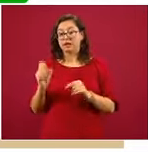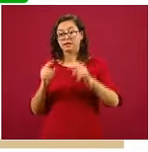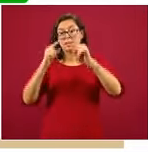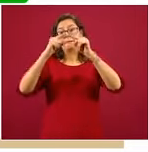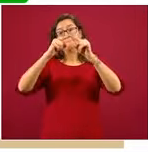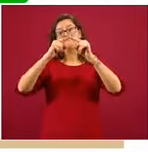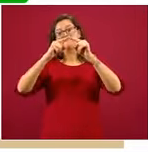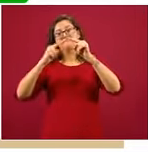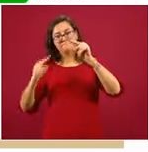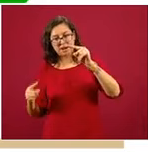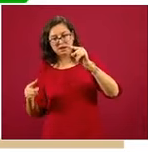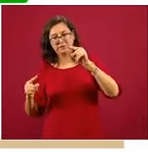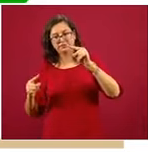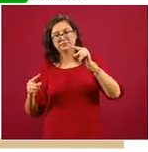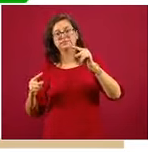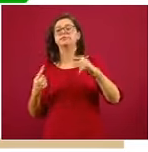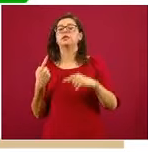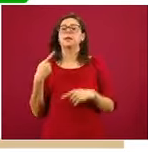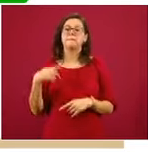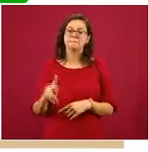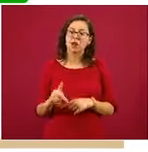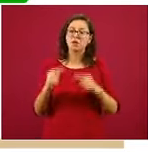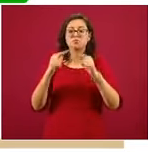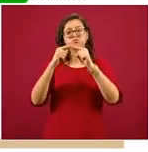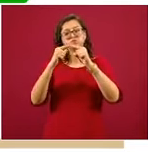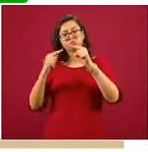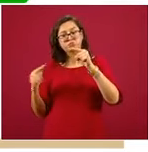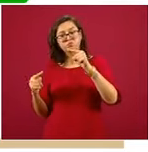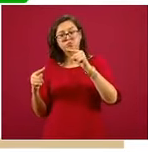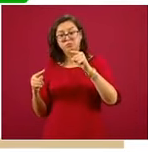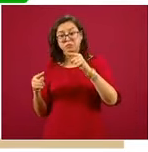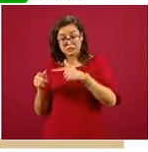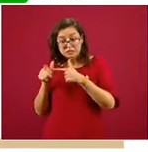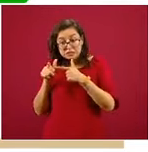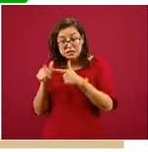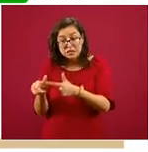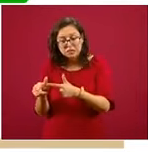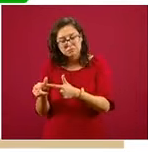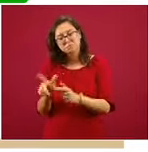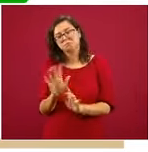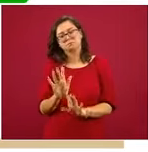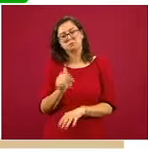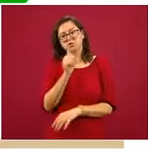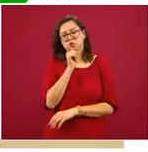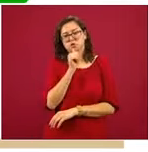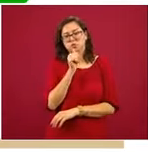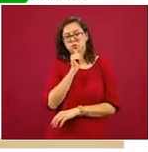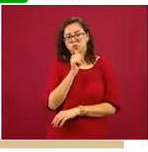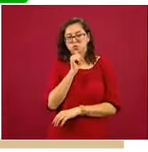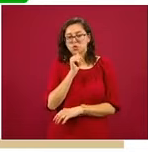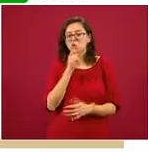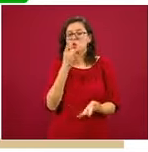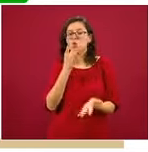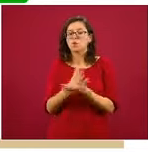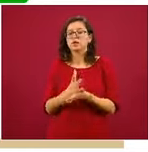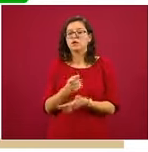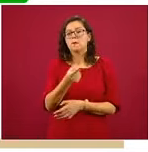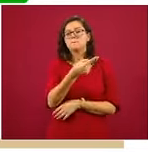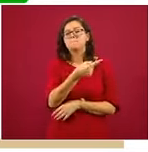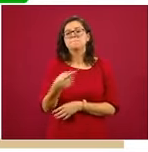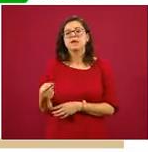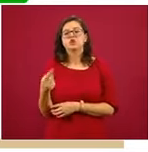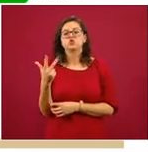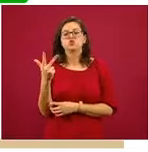evidencia de un descenso, pero un descenso que todavía lo mantiene en un nivel alto. de hecho es menos 8% el